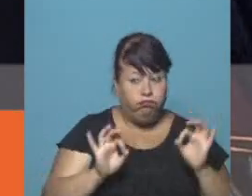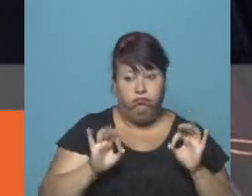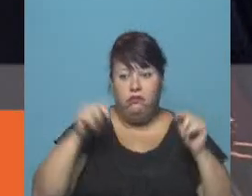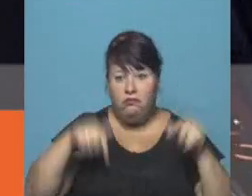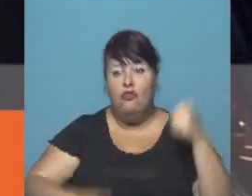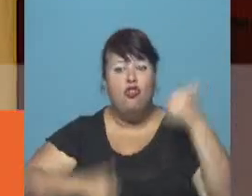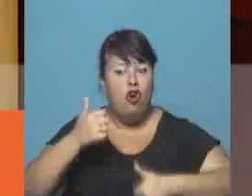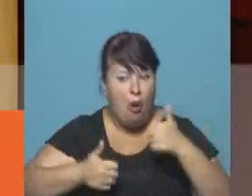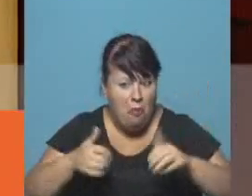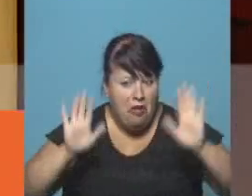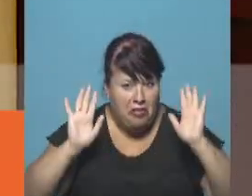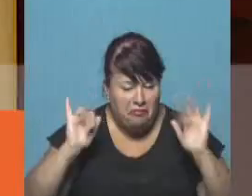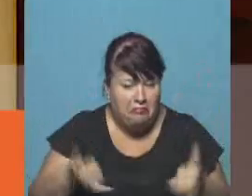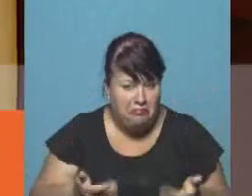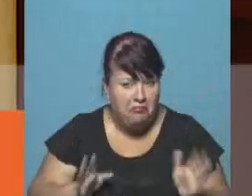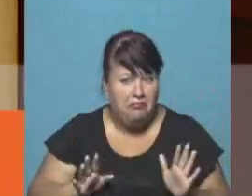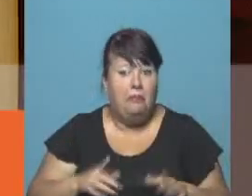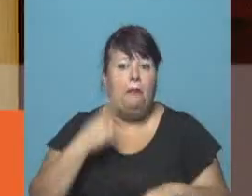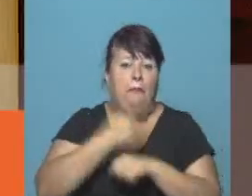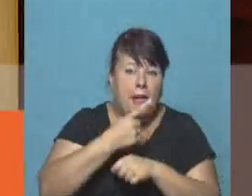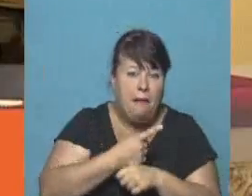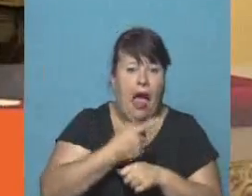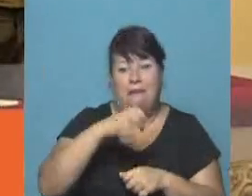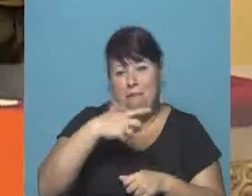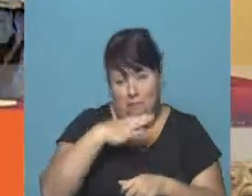eventualmente competir, si es necesario, en